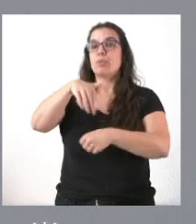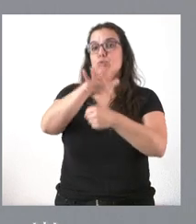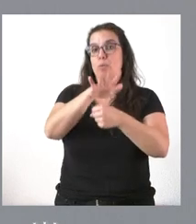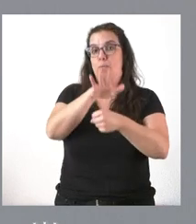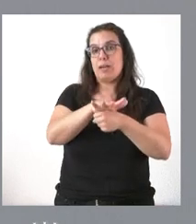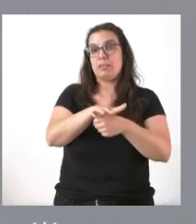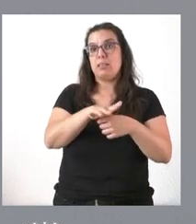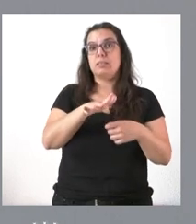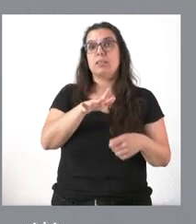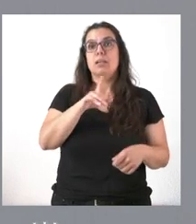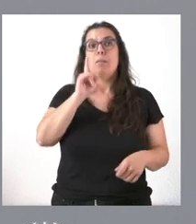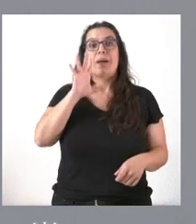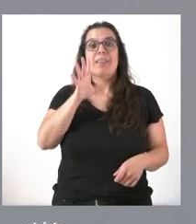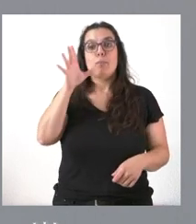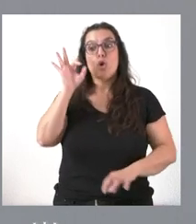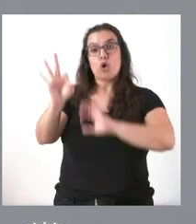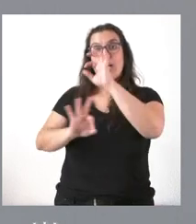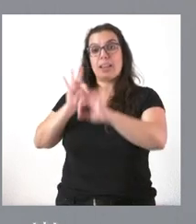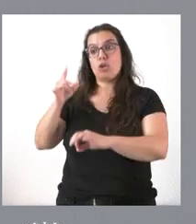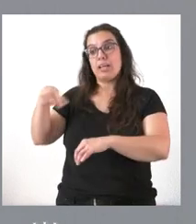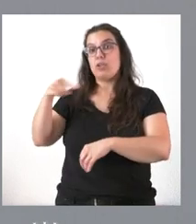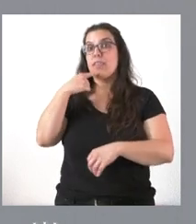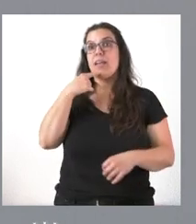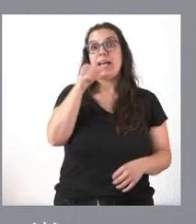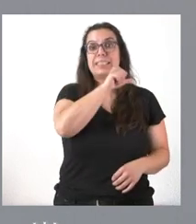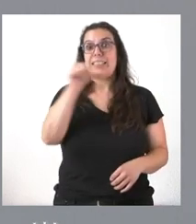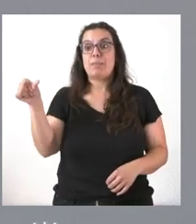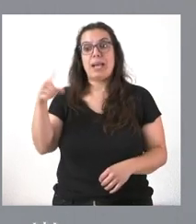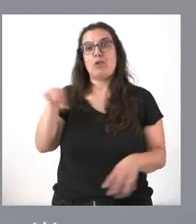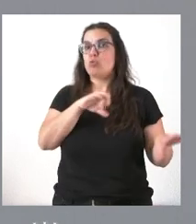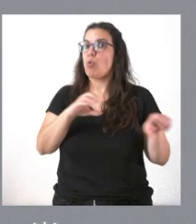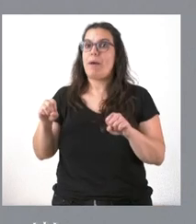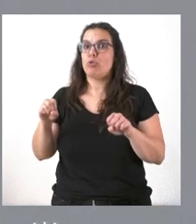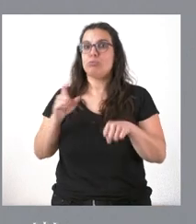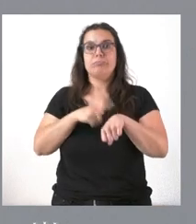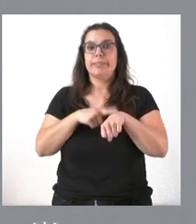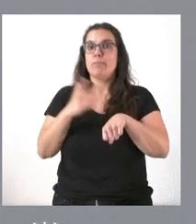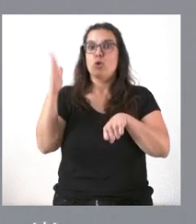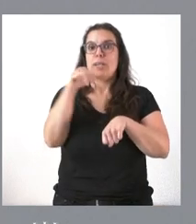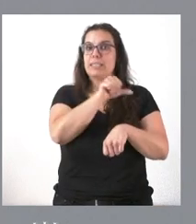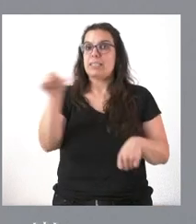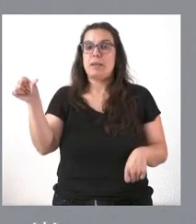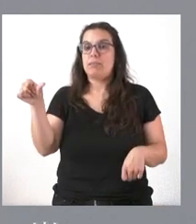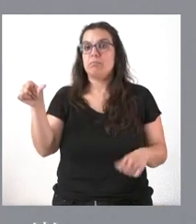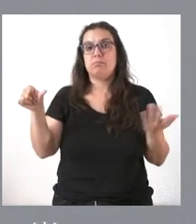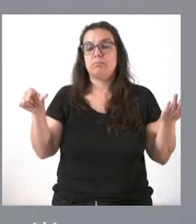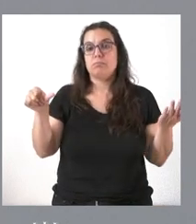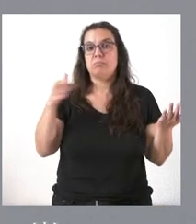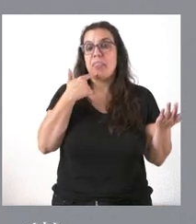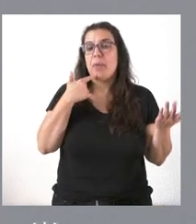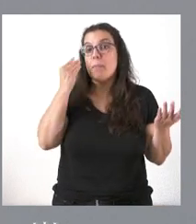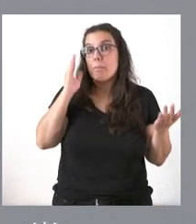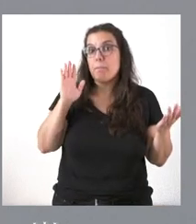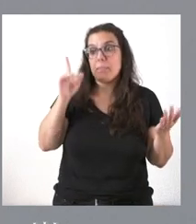y creo recordar que las organizaciones agrarias dijeron que esta semana no tenían tiempo en sus agendas para poder celebrar ese consejo Agrario creo que